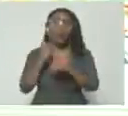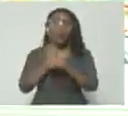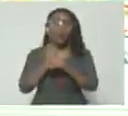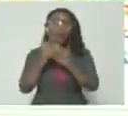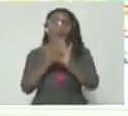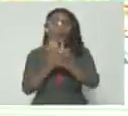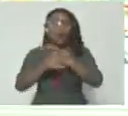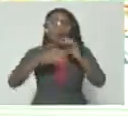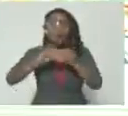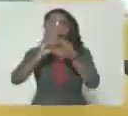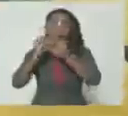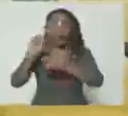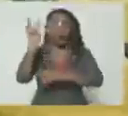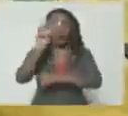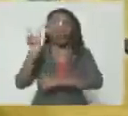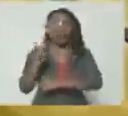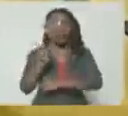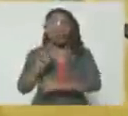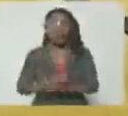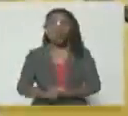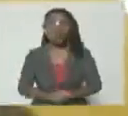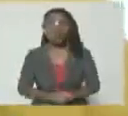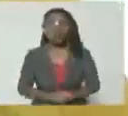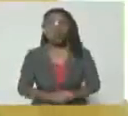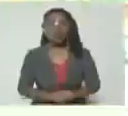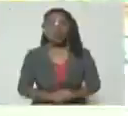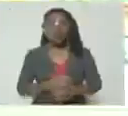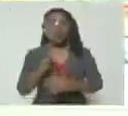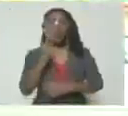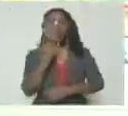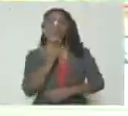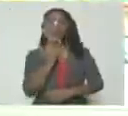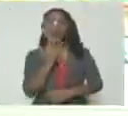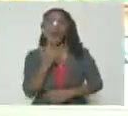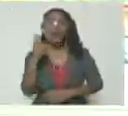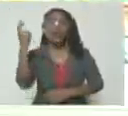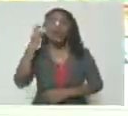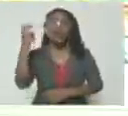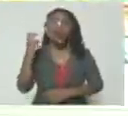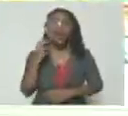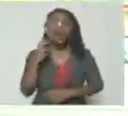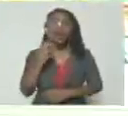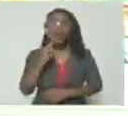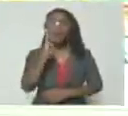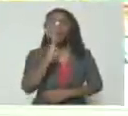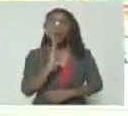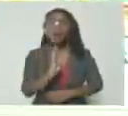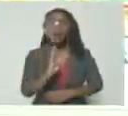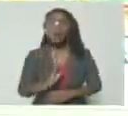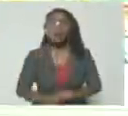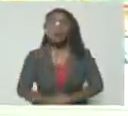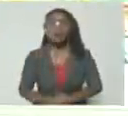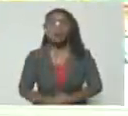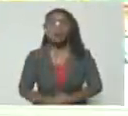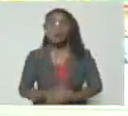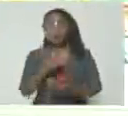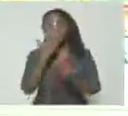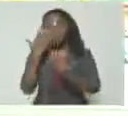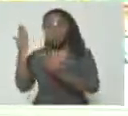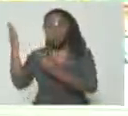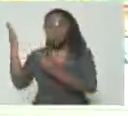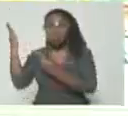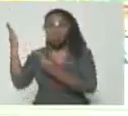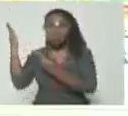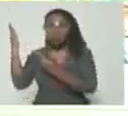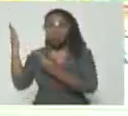Venezuela para la exportación. Por ejemplo, el chocolate Barinas. Adelante. Si me